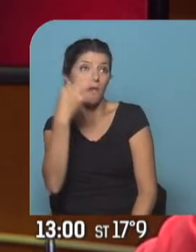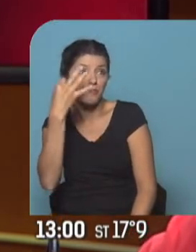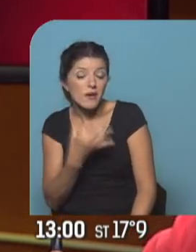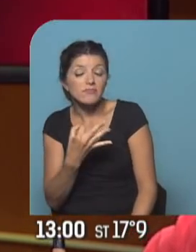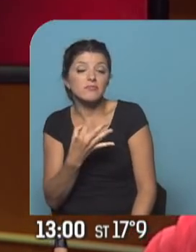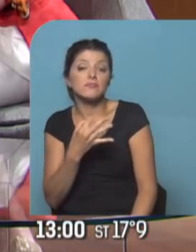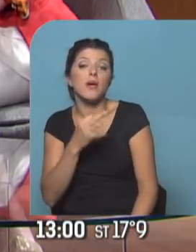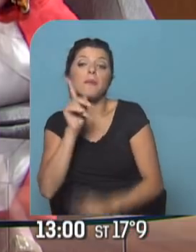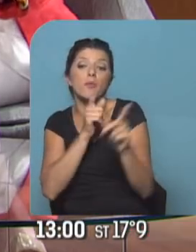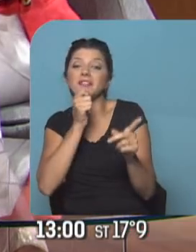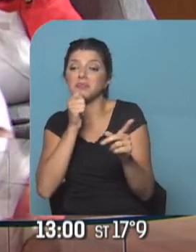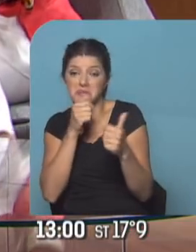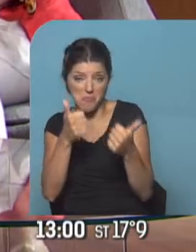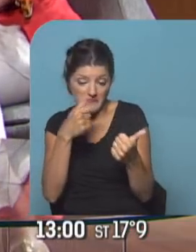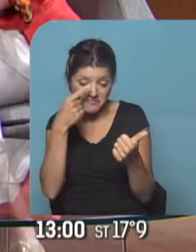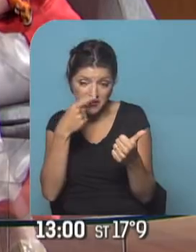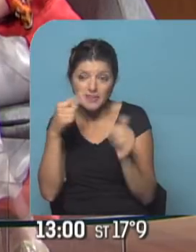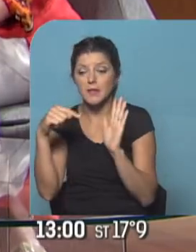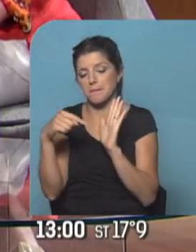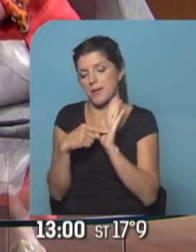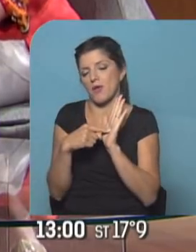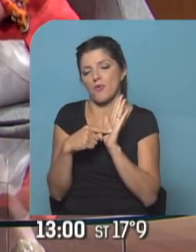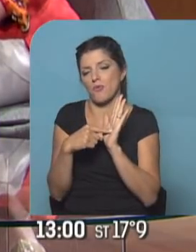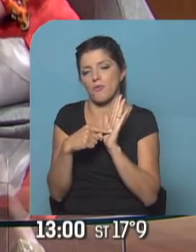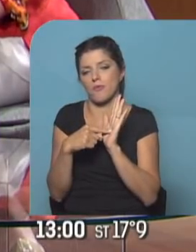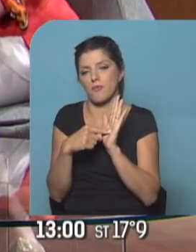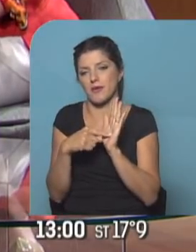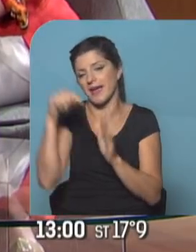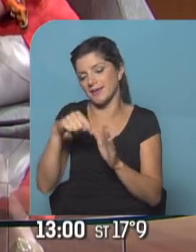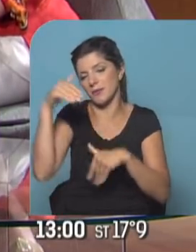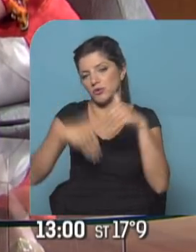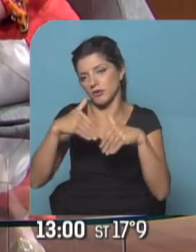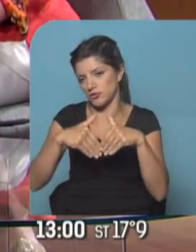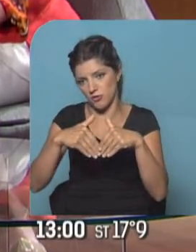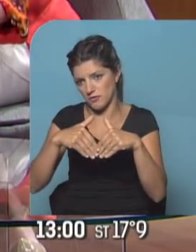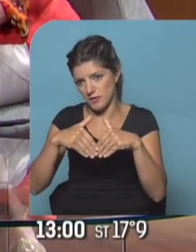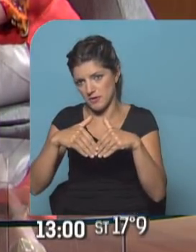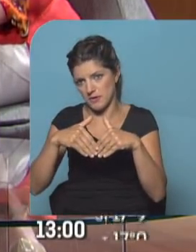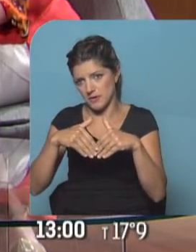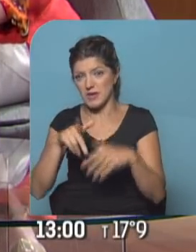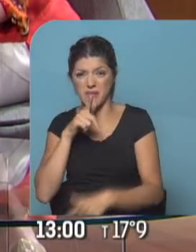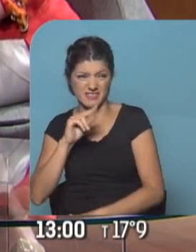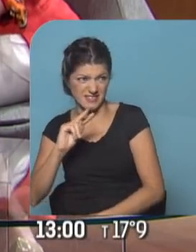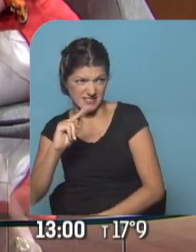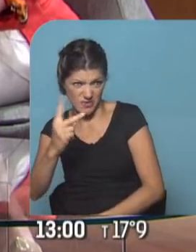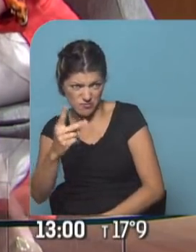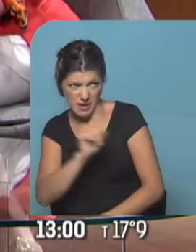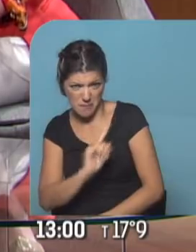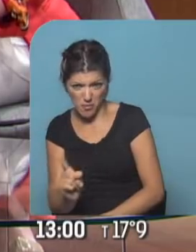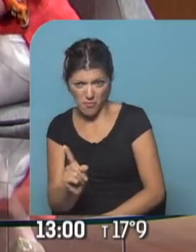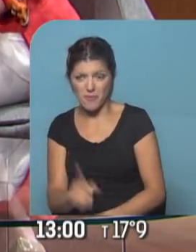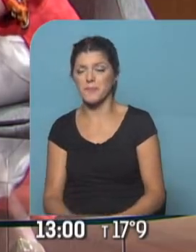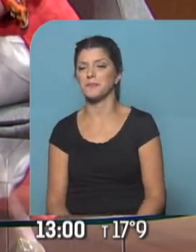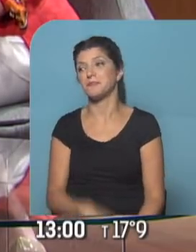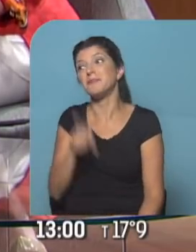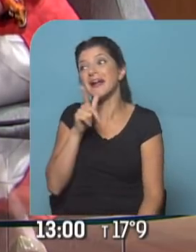para algunas notas y demás, pero que seguramente no van a influir ni en esta elección y no parece que por ahora vayan a tener un crecimiento grande, ¿no?